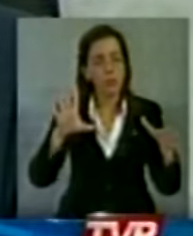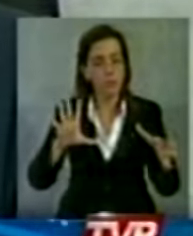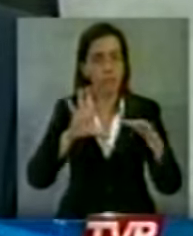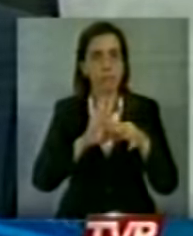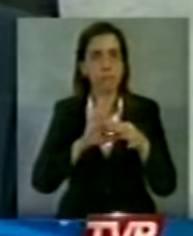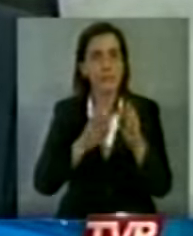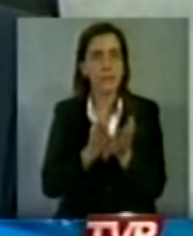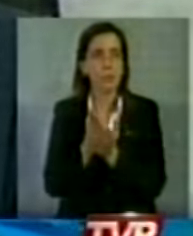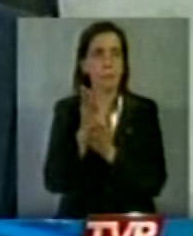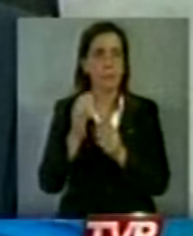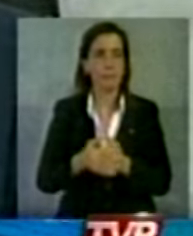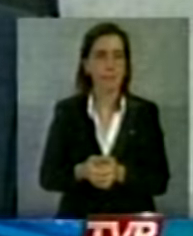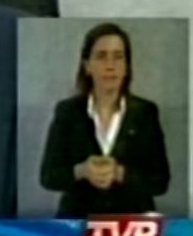Hoy,